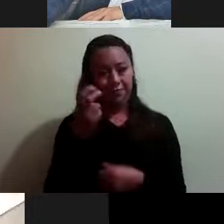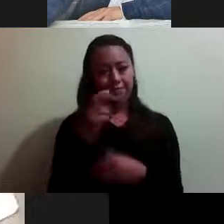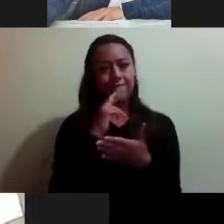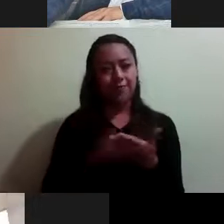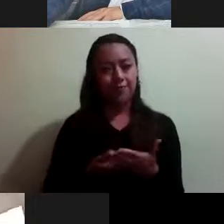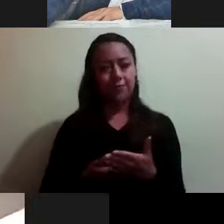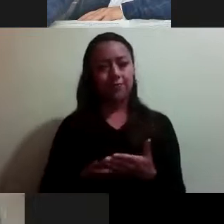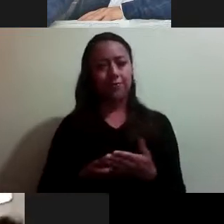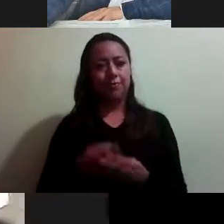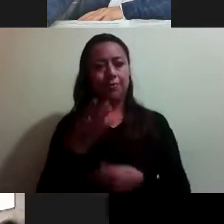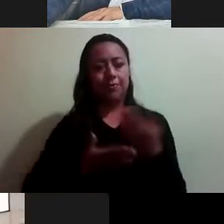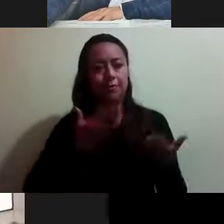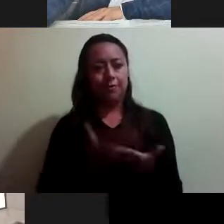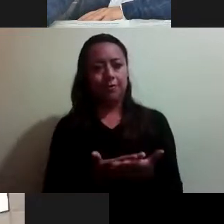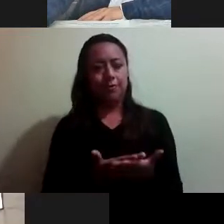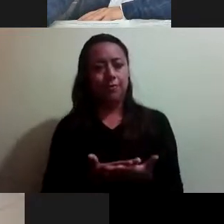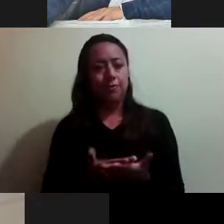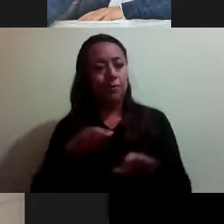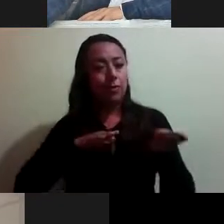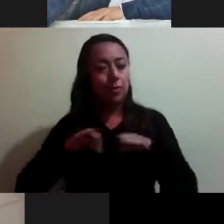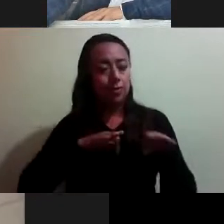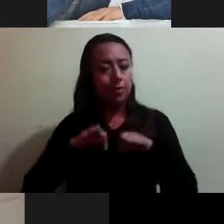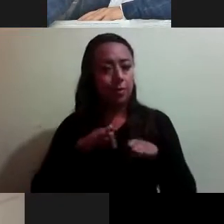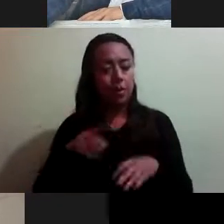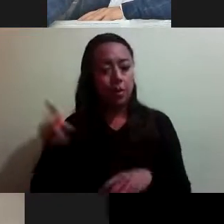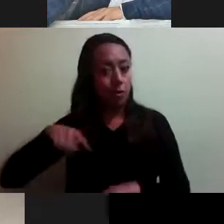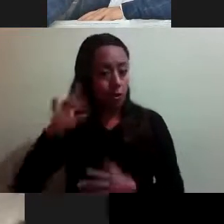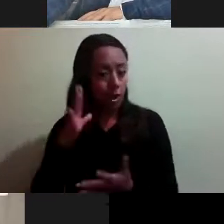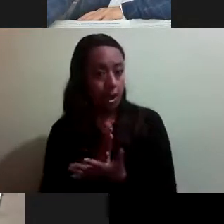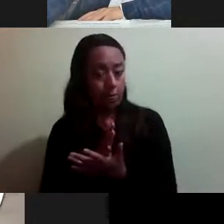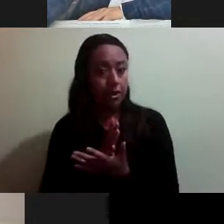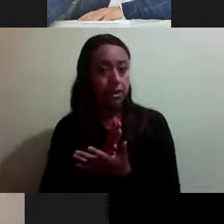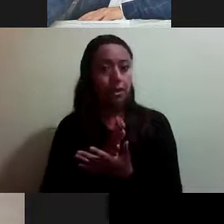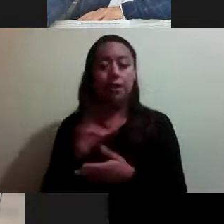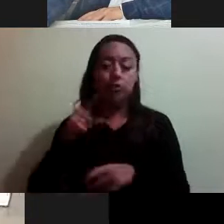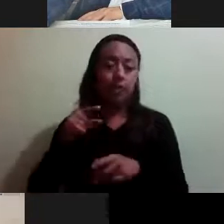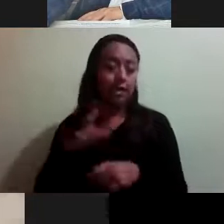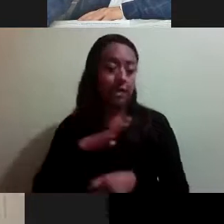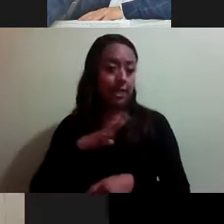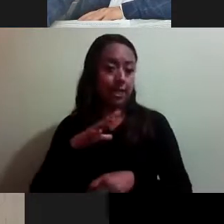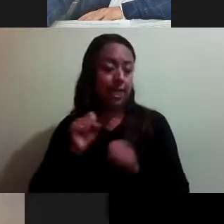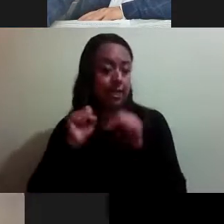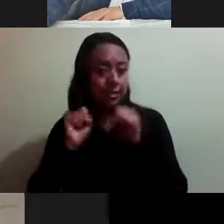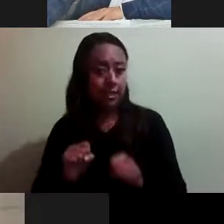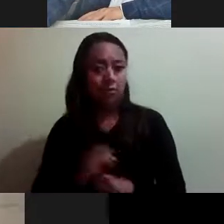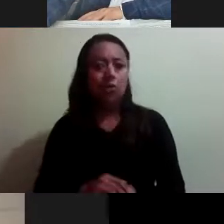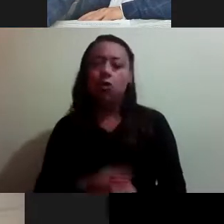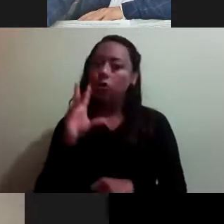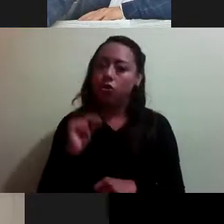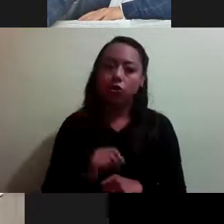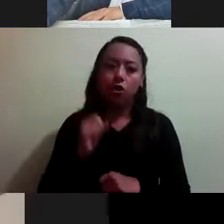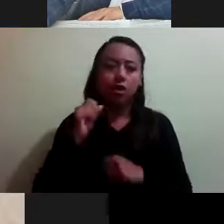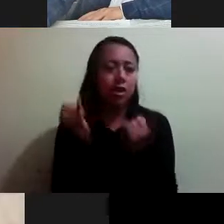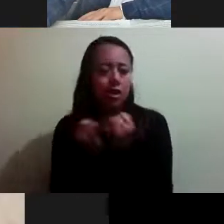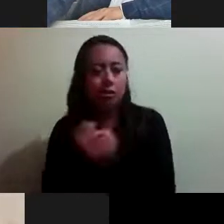a los trabajadores, no solamente a los que antes tenían el seguro de separación, sino al resto de los trabajadores de honorarios, a los que ganan 5,000,